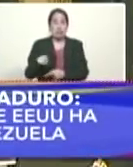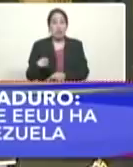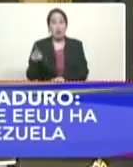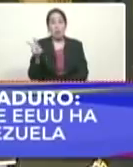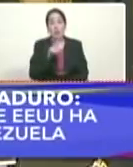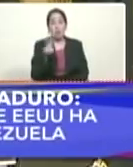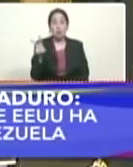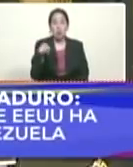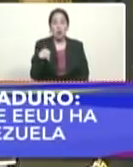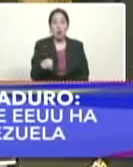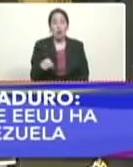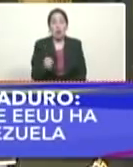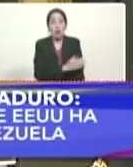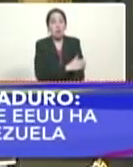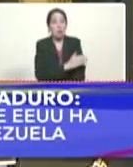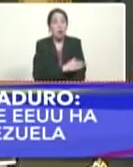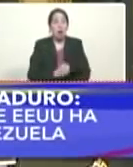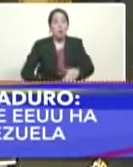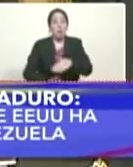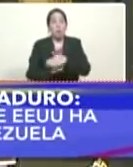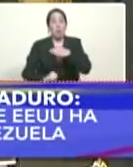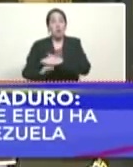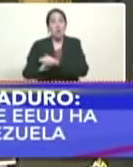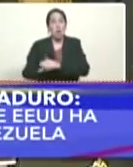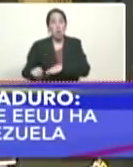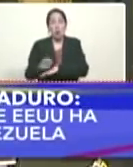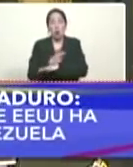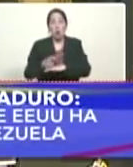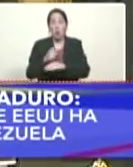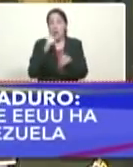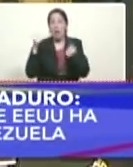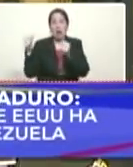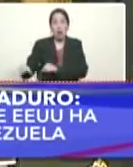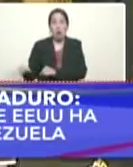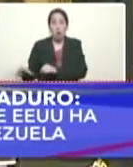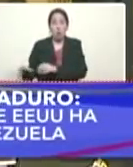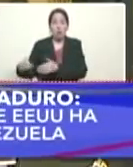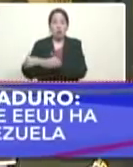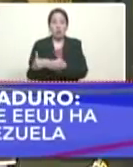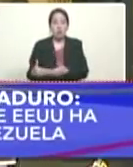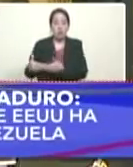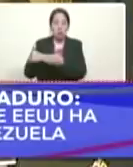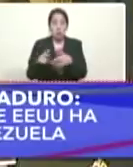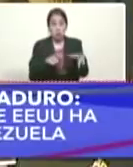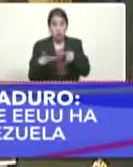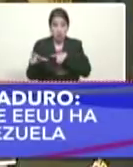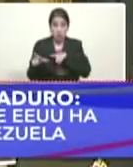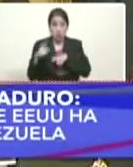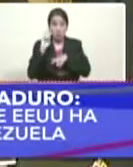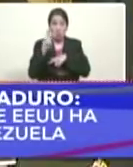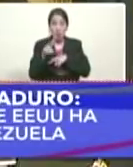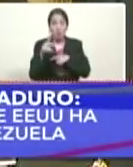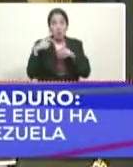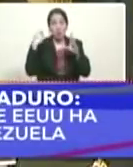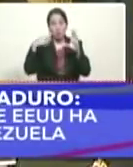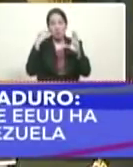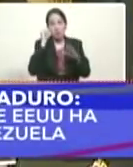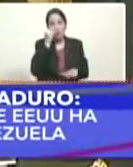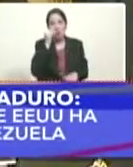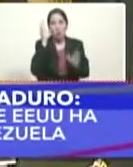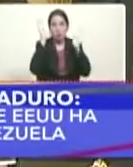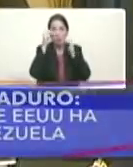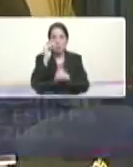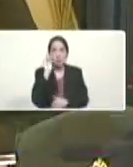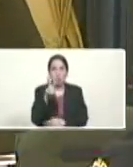venezolana apoyados por el gobierno fascista y supremacista de los eeuu estamos listos vamos a ver el vídeo máxima atención